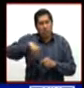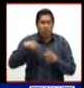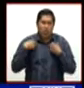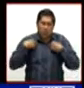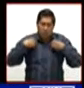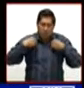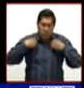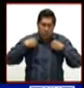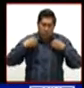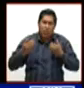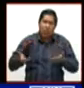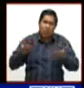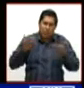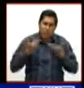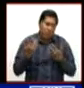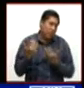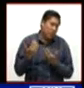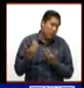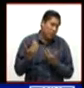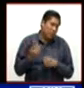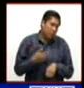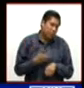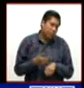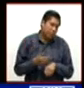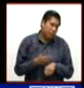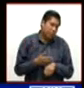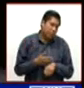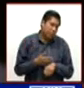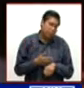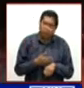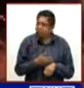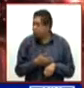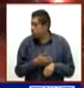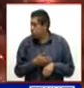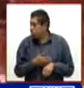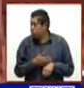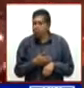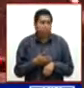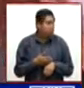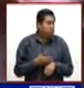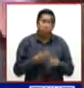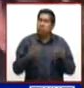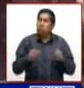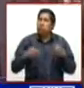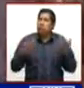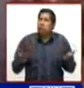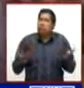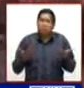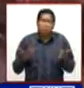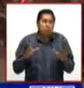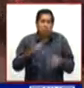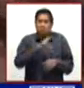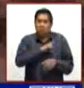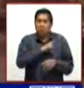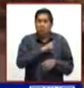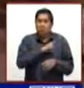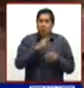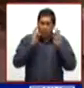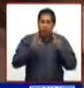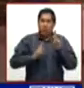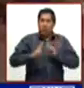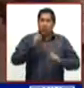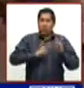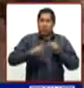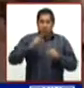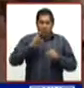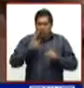traer su ropita. Hemos esperado un buen tiempo por acá, sin embargo, no hay novedades, no hemos visto a los efectivos. Hemos visto